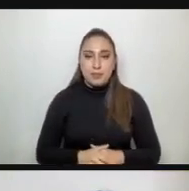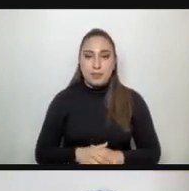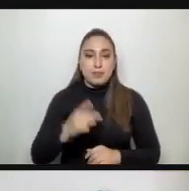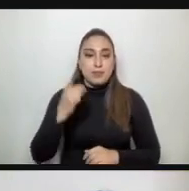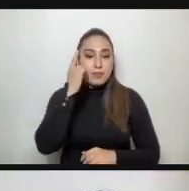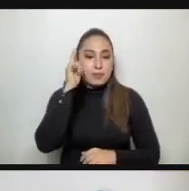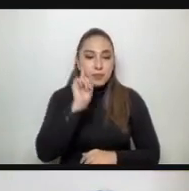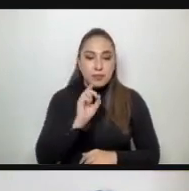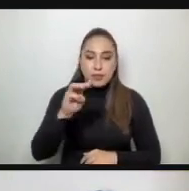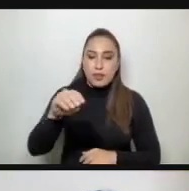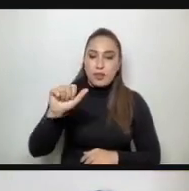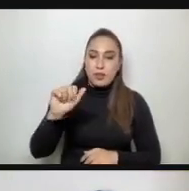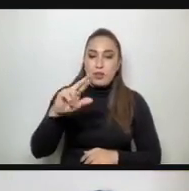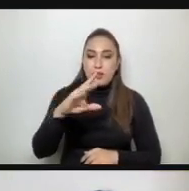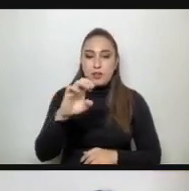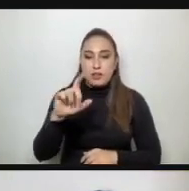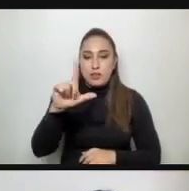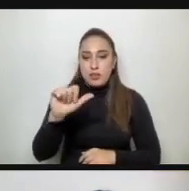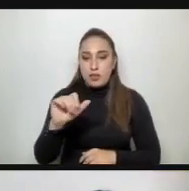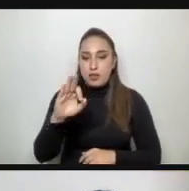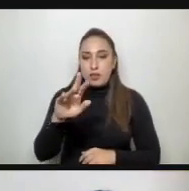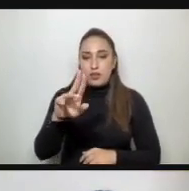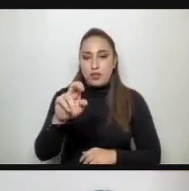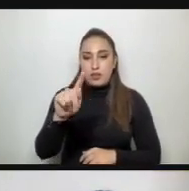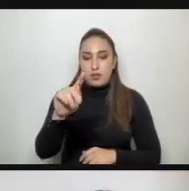Diputada Marcela Fuente Castillo.